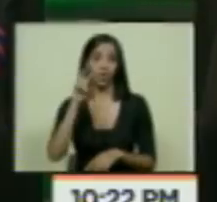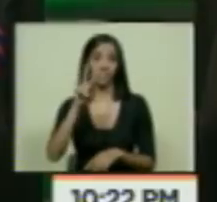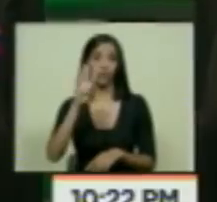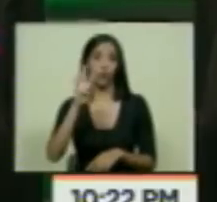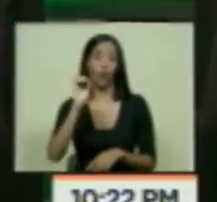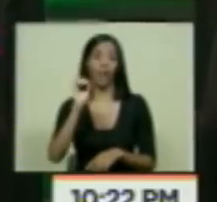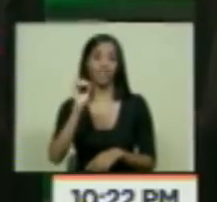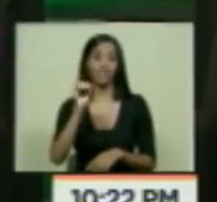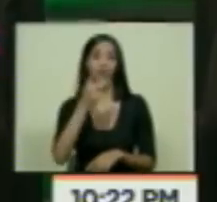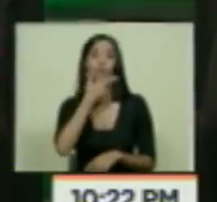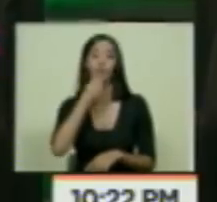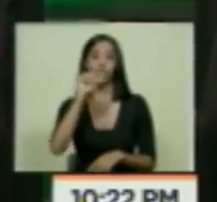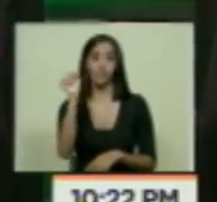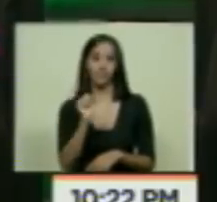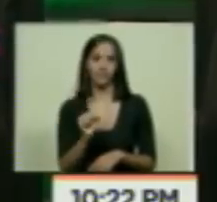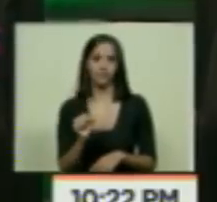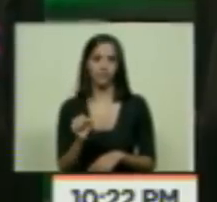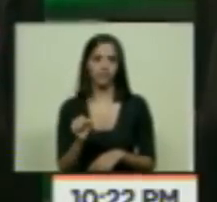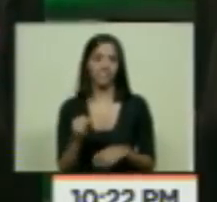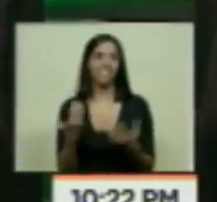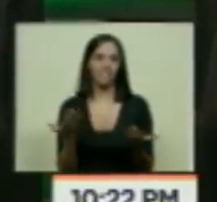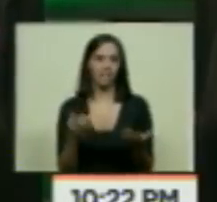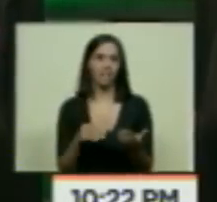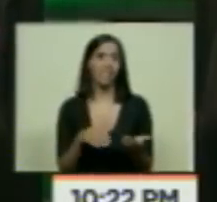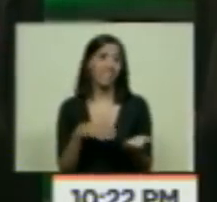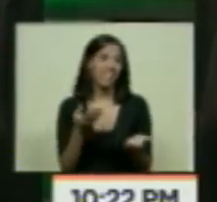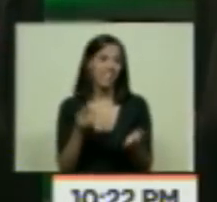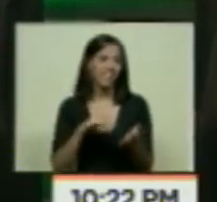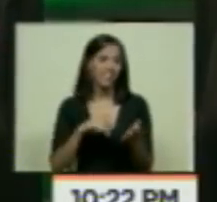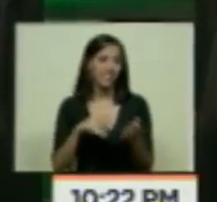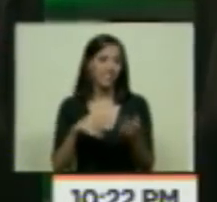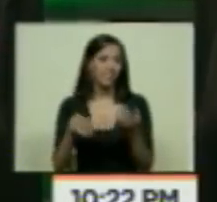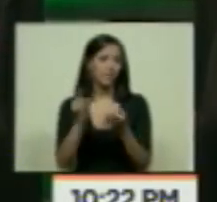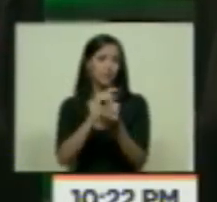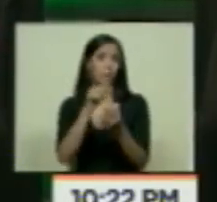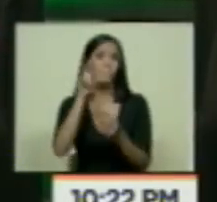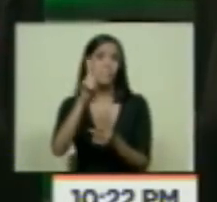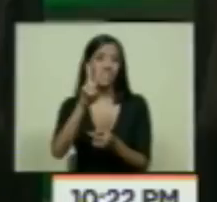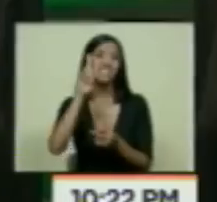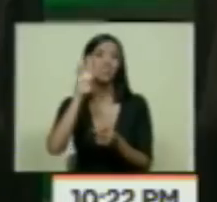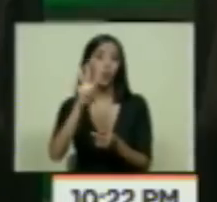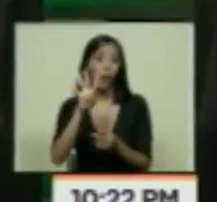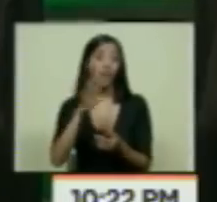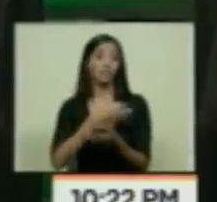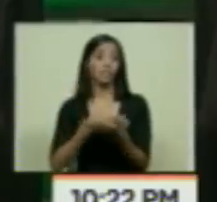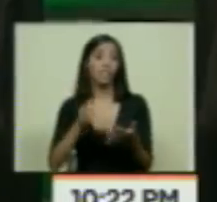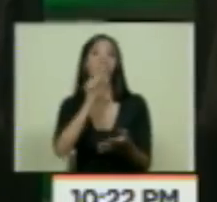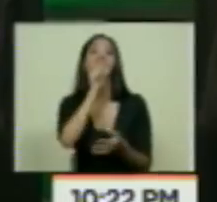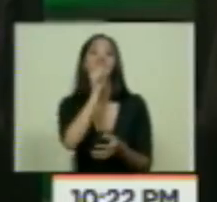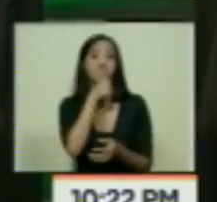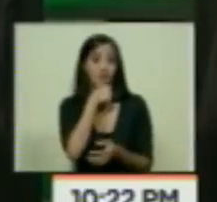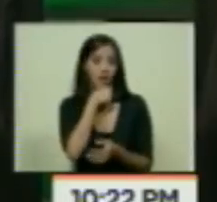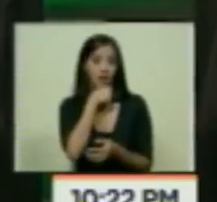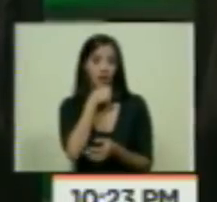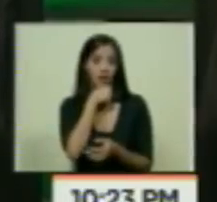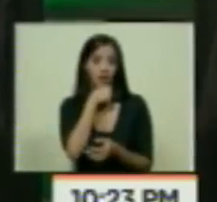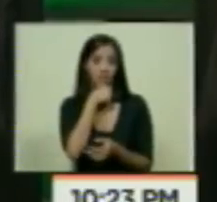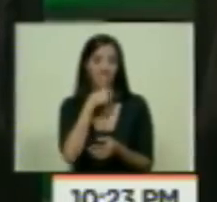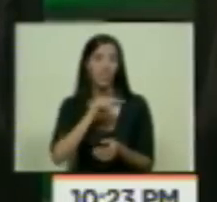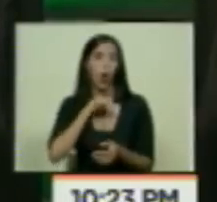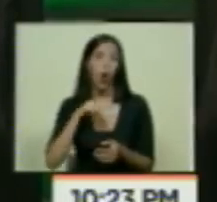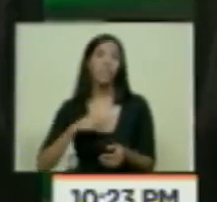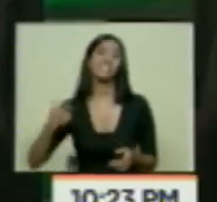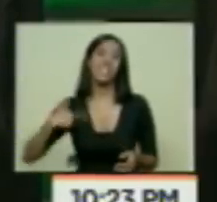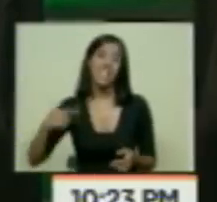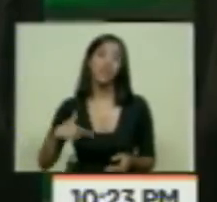bolívares. Que son 24 luquitas. 24 lucas. De la vieja. 24 millones nosotros le teníamos que